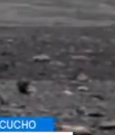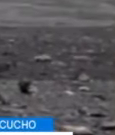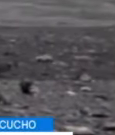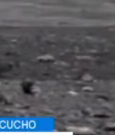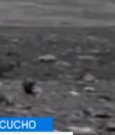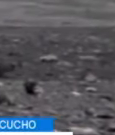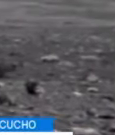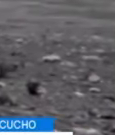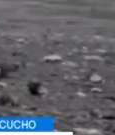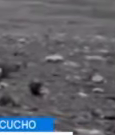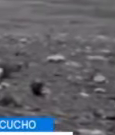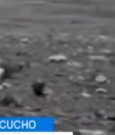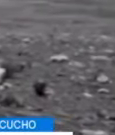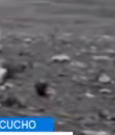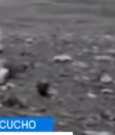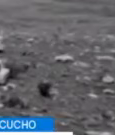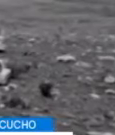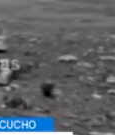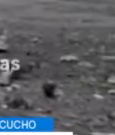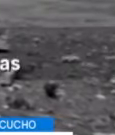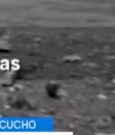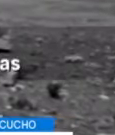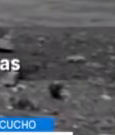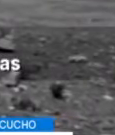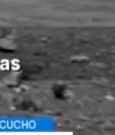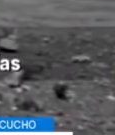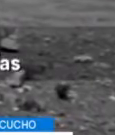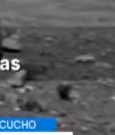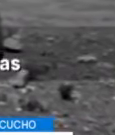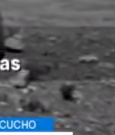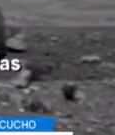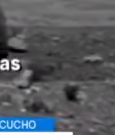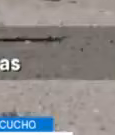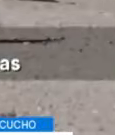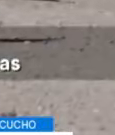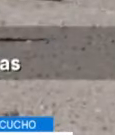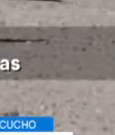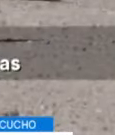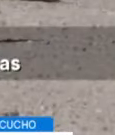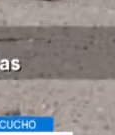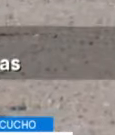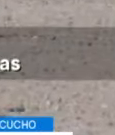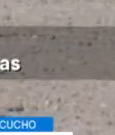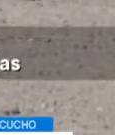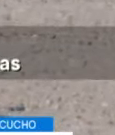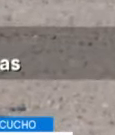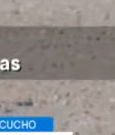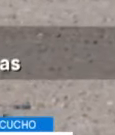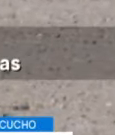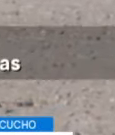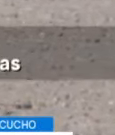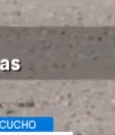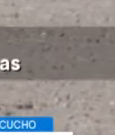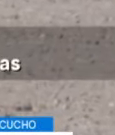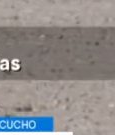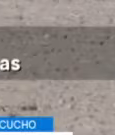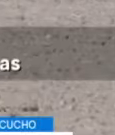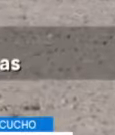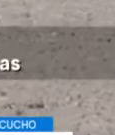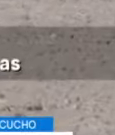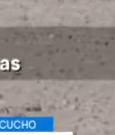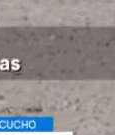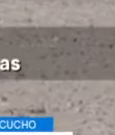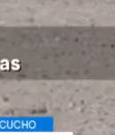karuwa. Jiguare, apajarakitaina. Aurapa, laikua. Kipka, aukara, uka, kipkaraki. San Pedro de Panko,